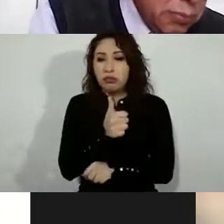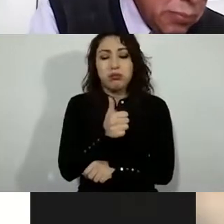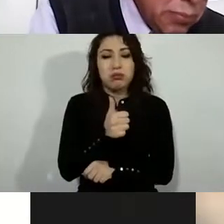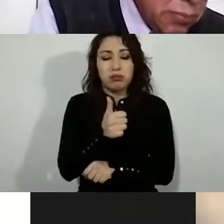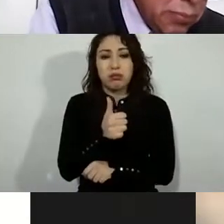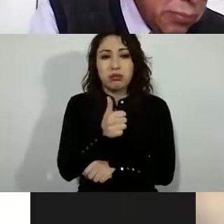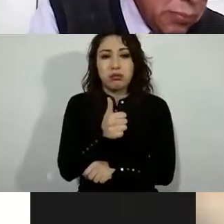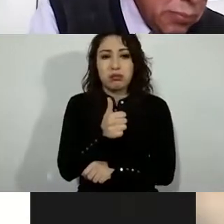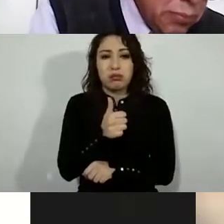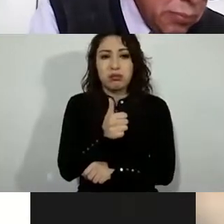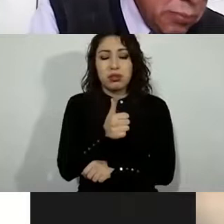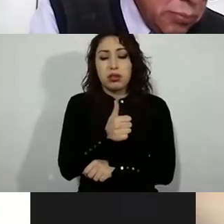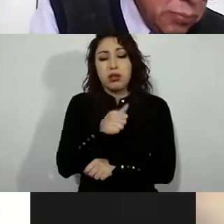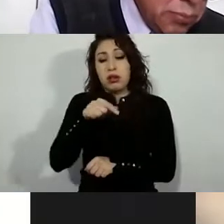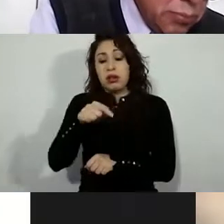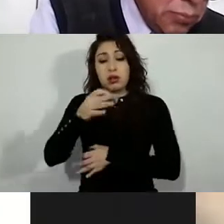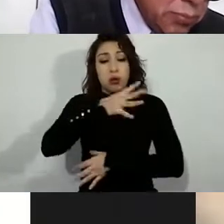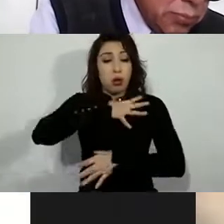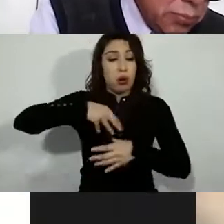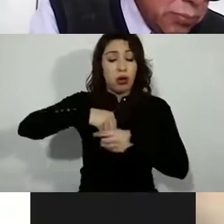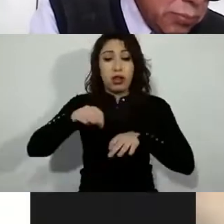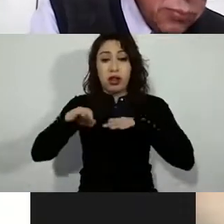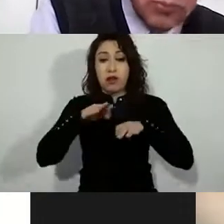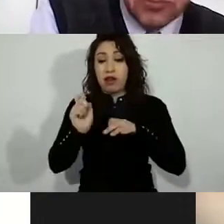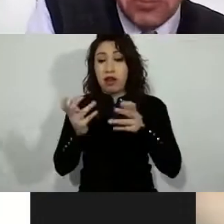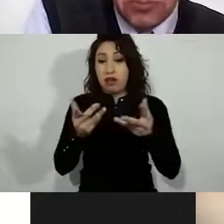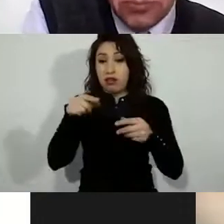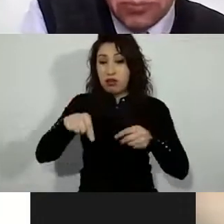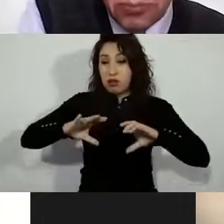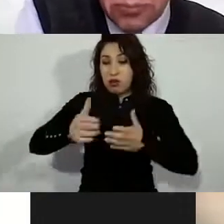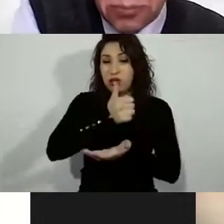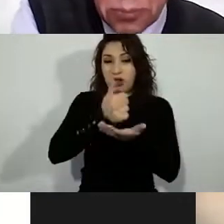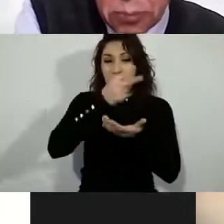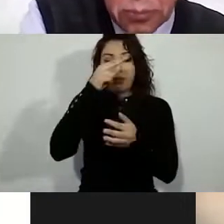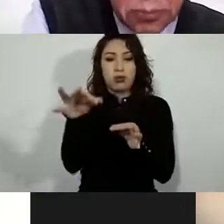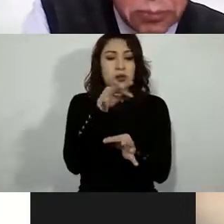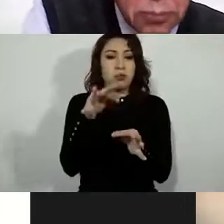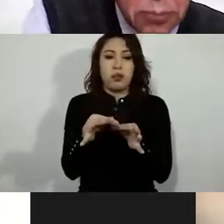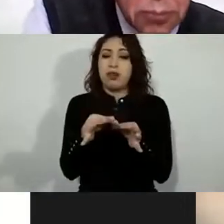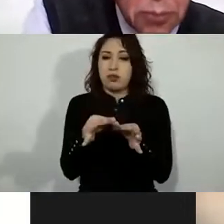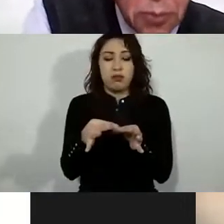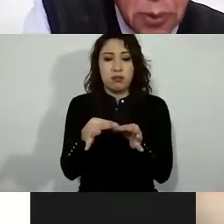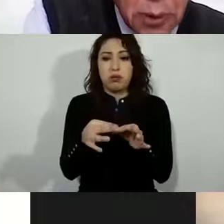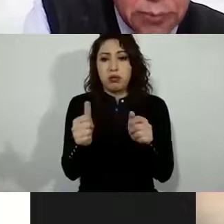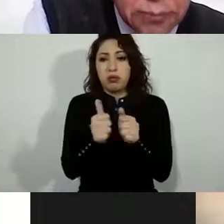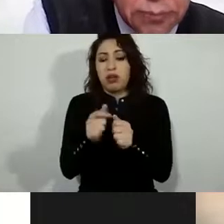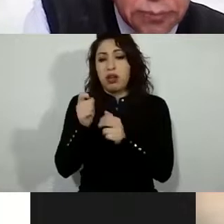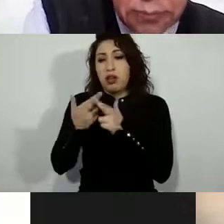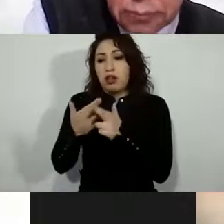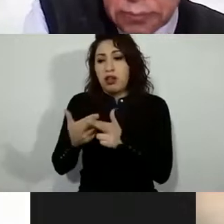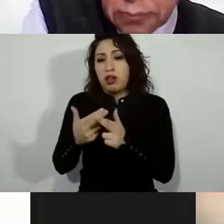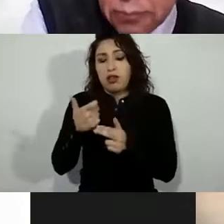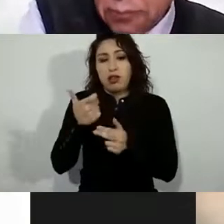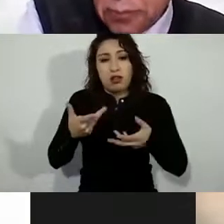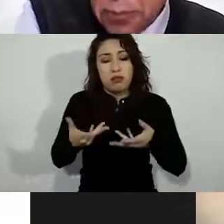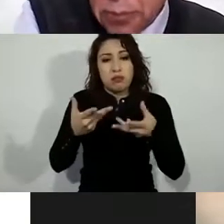que hace el Congreso, de todo lo que el Congreso lleva a cabo, los recursos que tenemos son suficientes.